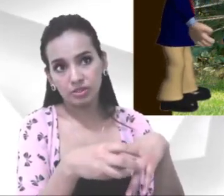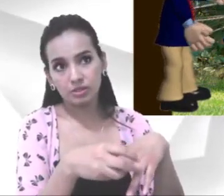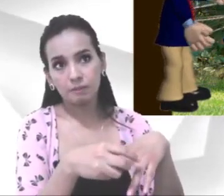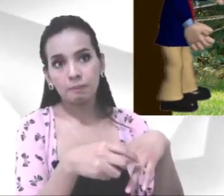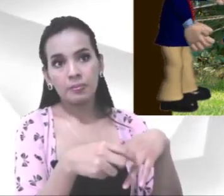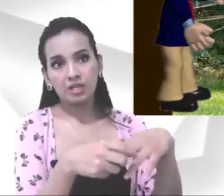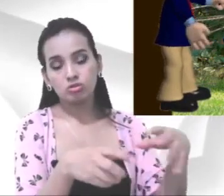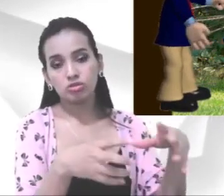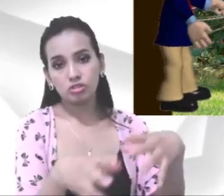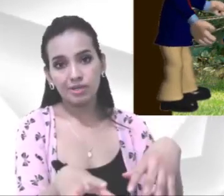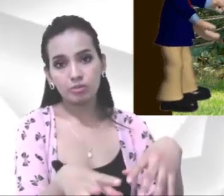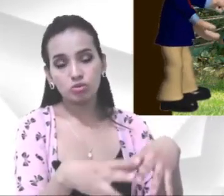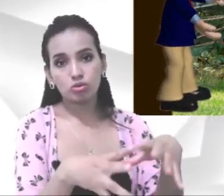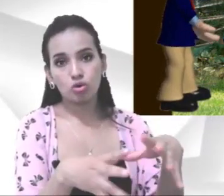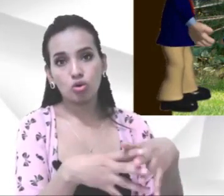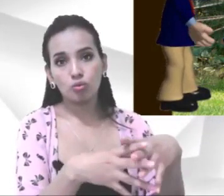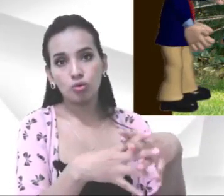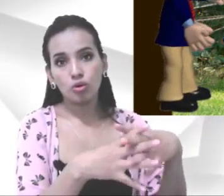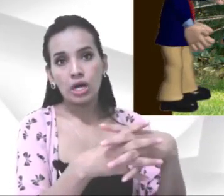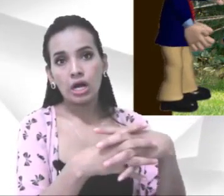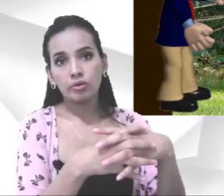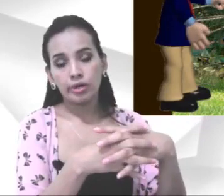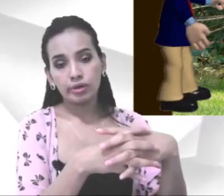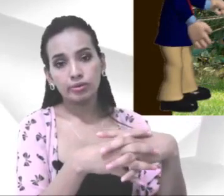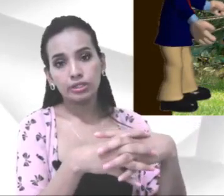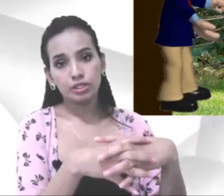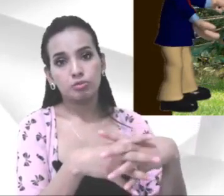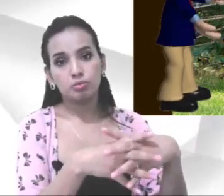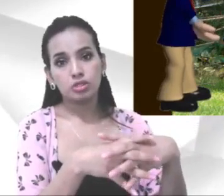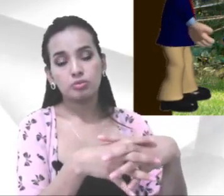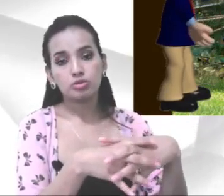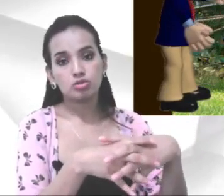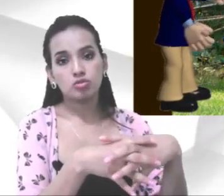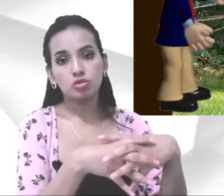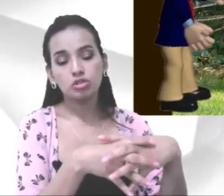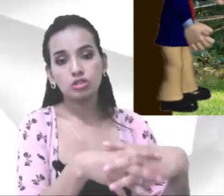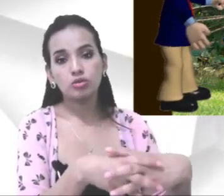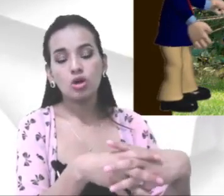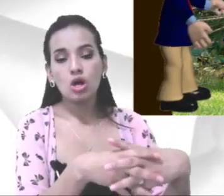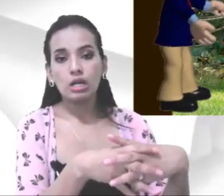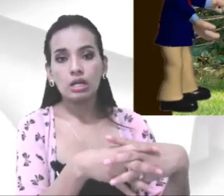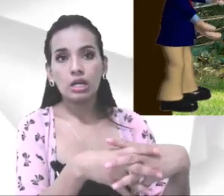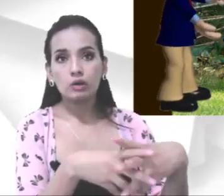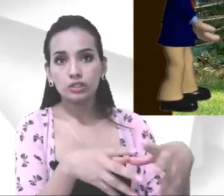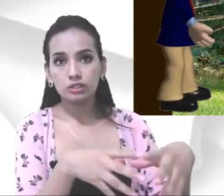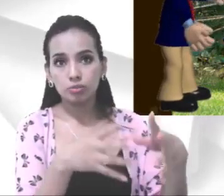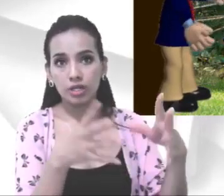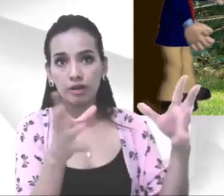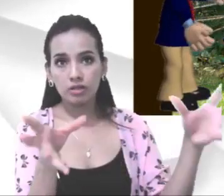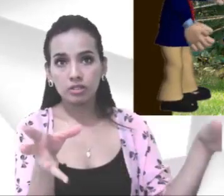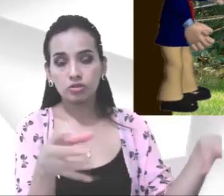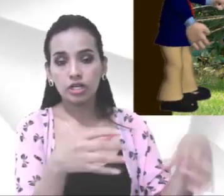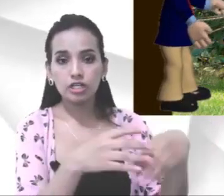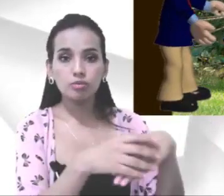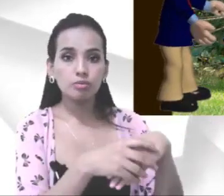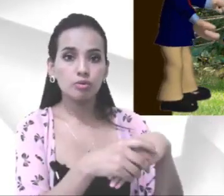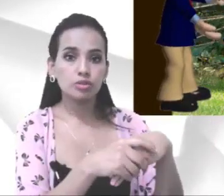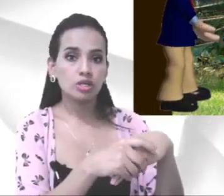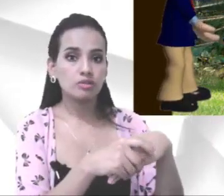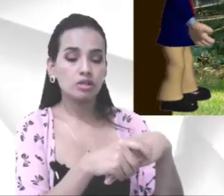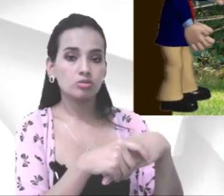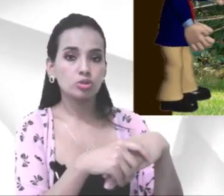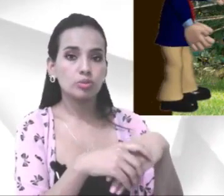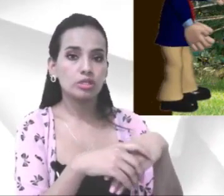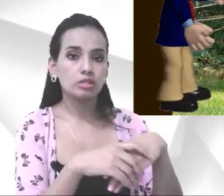supervivencia entonces vemos como a lo largo del tiempo mediante el proceso evolutivo los innumerables organismos